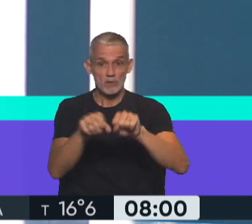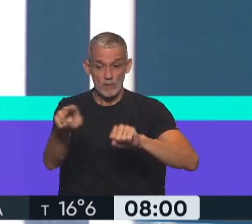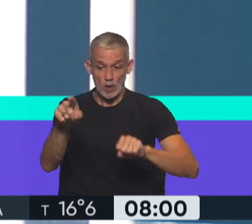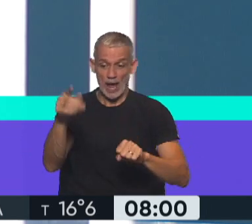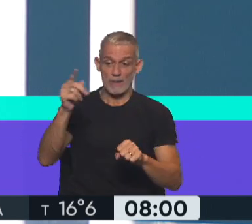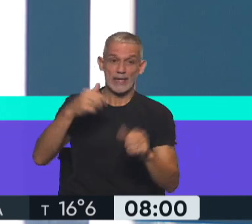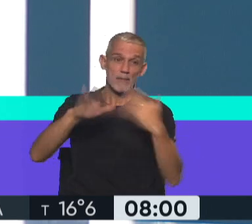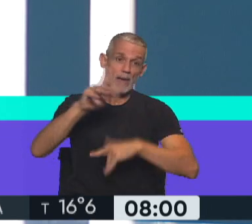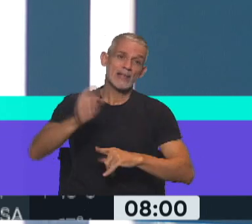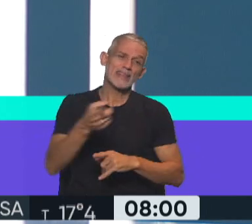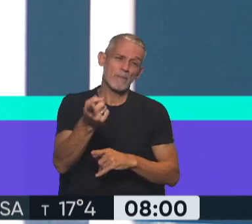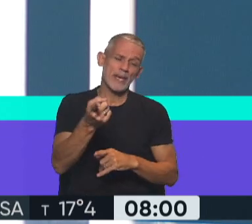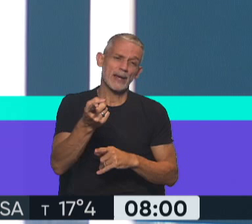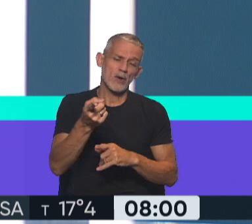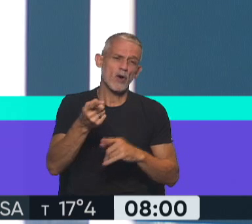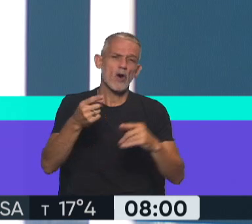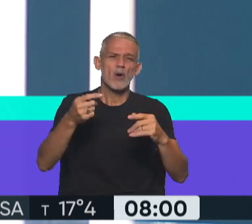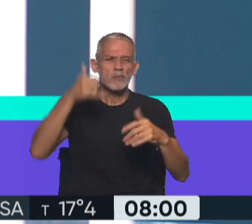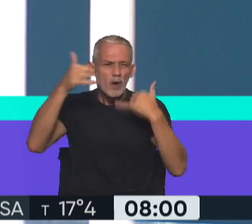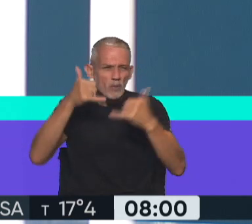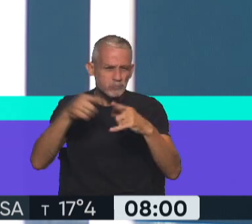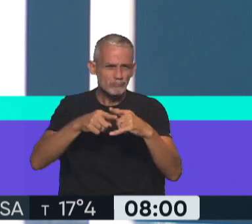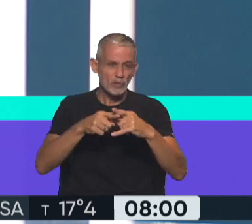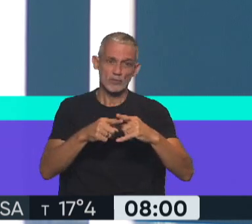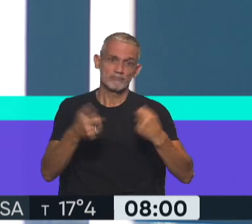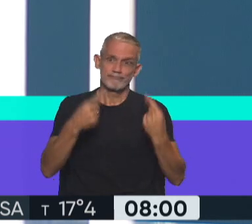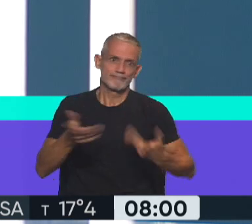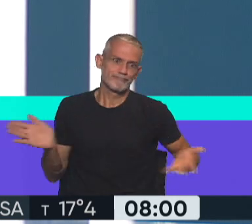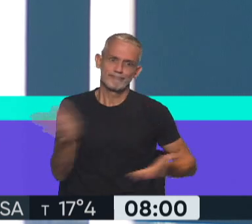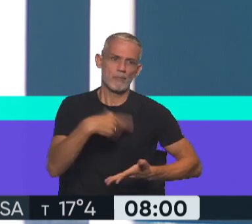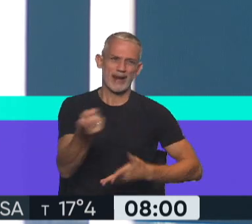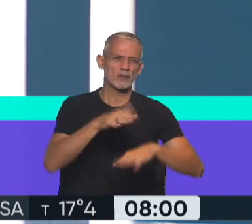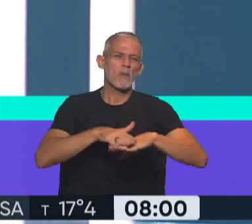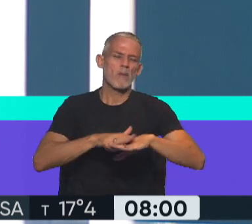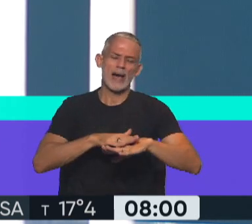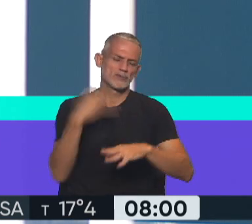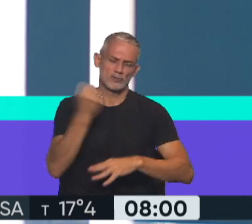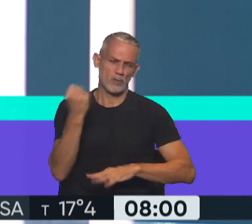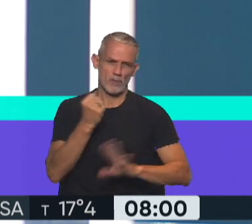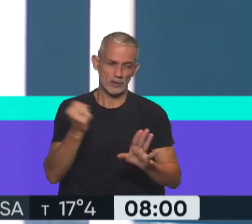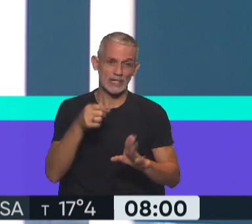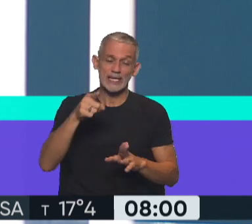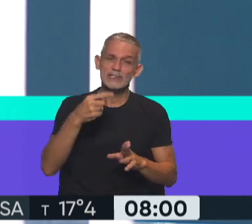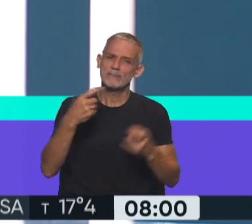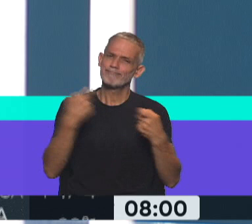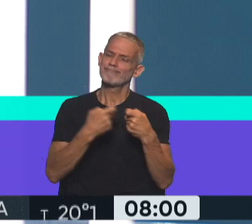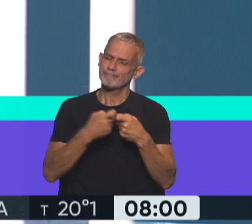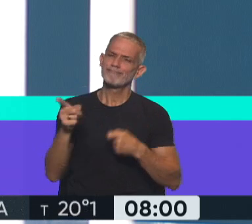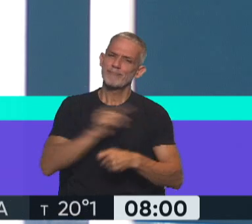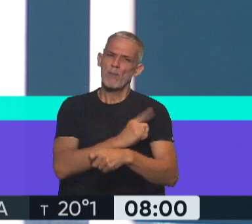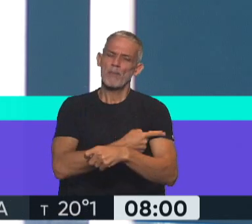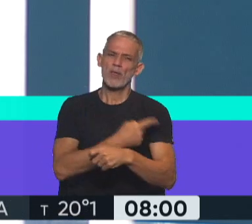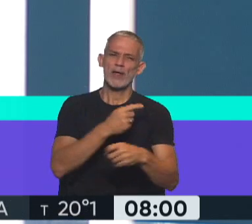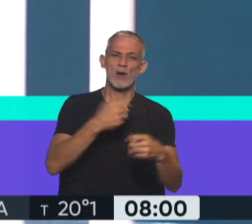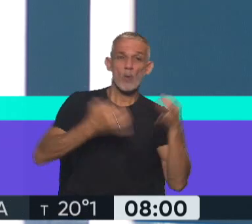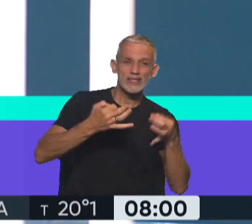y sobre todo las comunicaciones estuvieran al alcance de cualquier persona. Bueno, de eso habló, de complicidad y protección con el poder